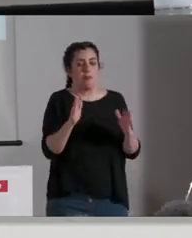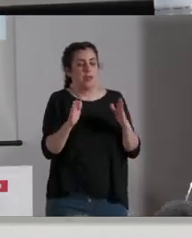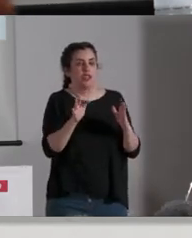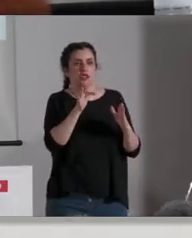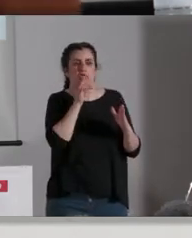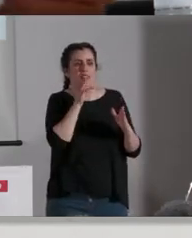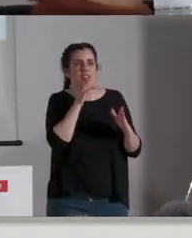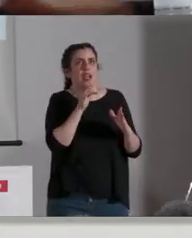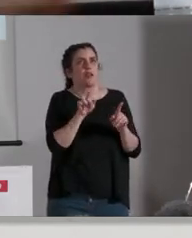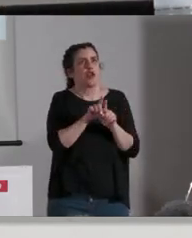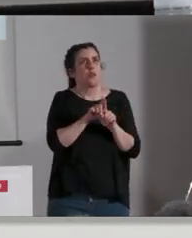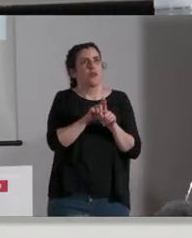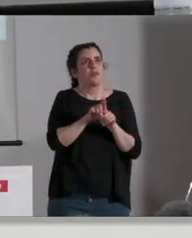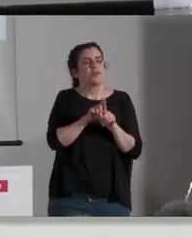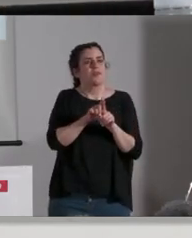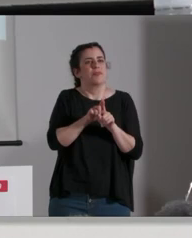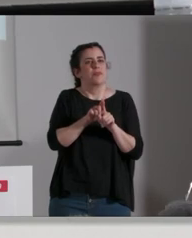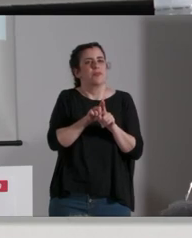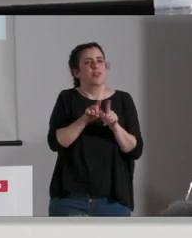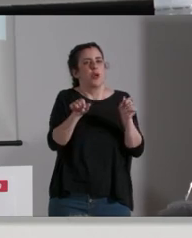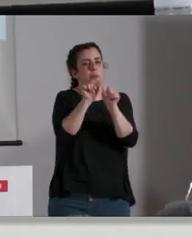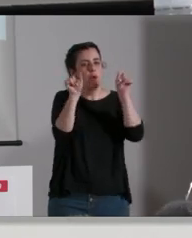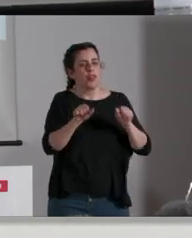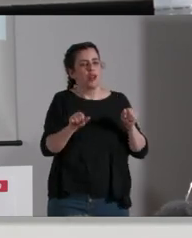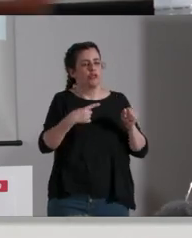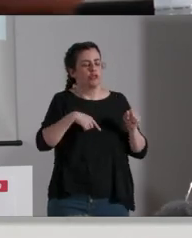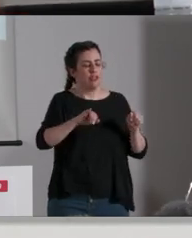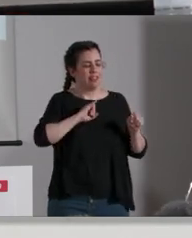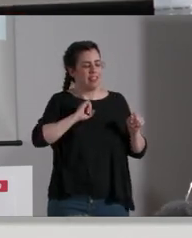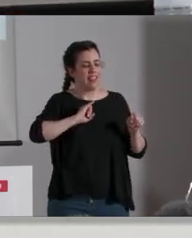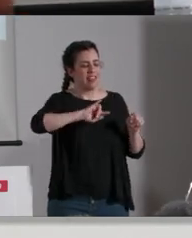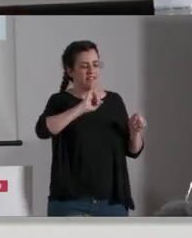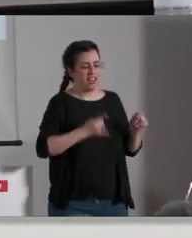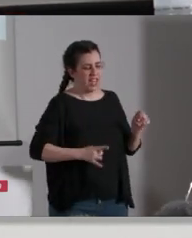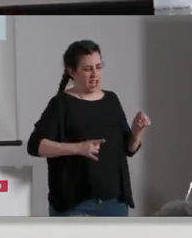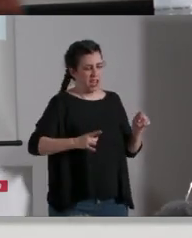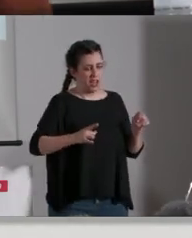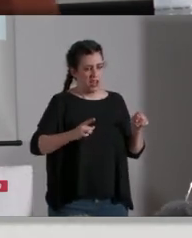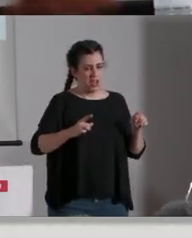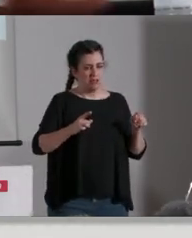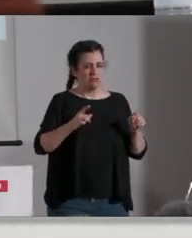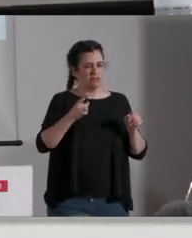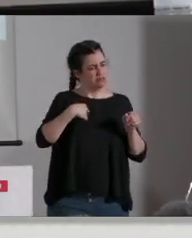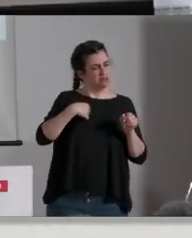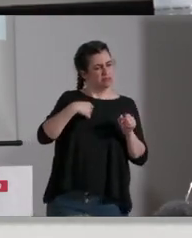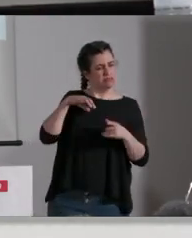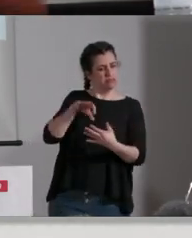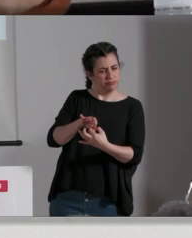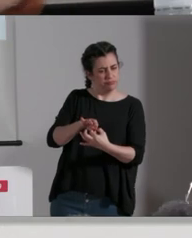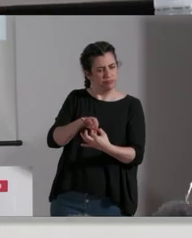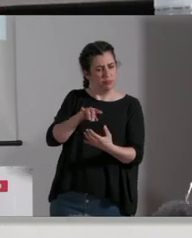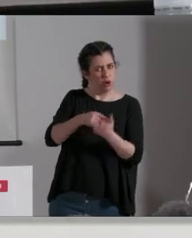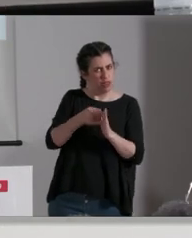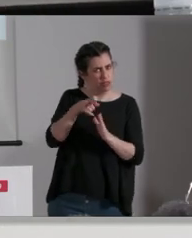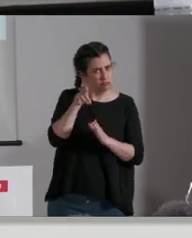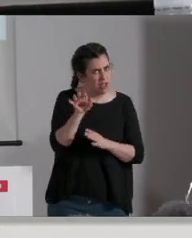definiendo dentro de este modelo, ¿no? Estamos viendo si de verdad nuestro proyecto entraría aquí, si cómo lo